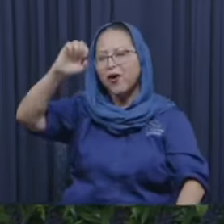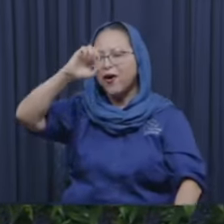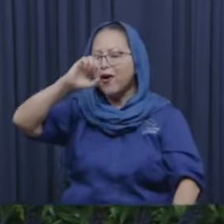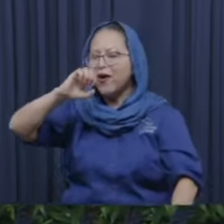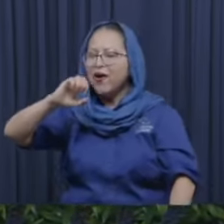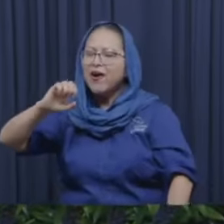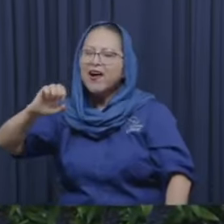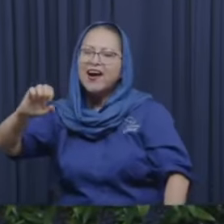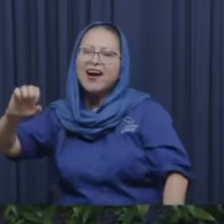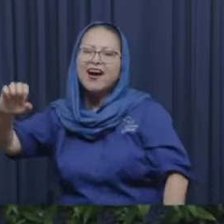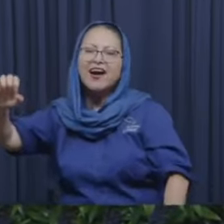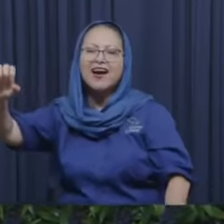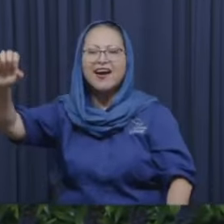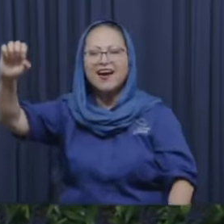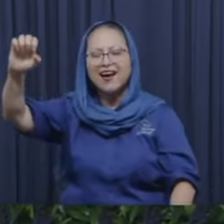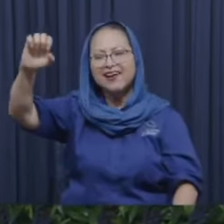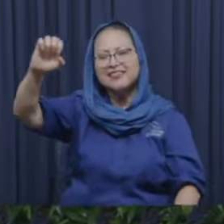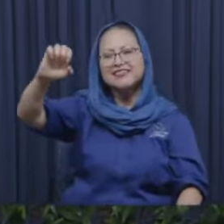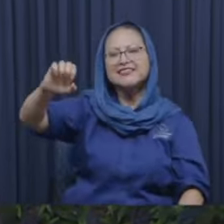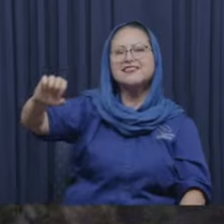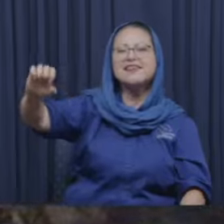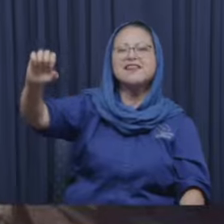mi amado señor